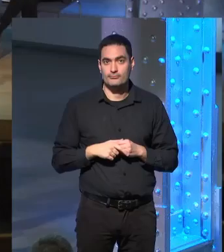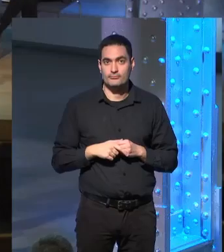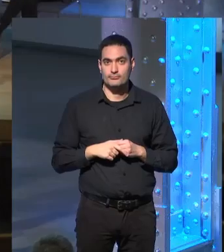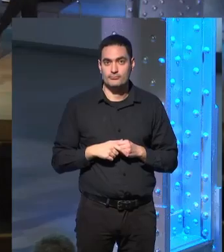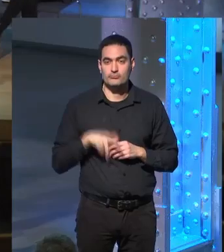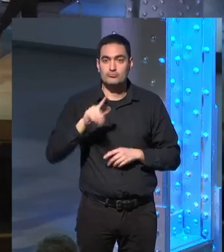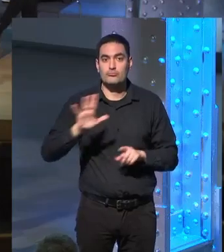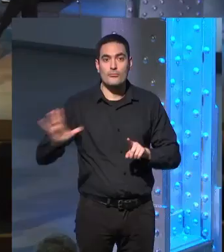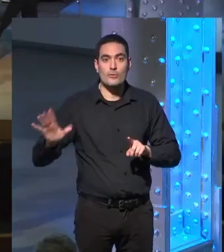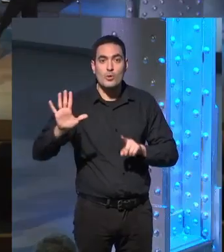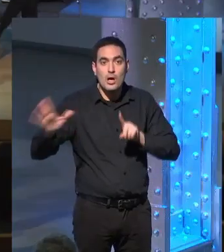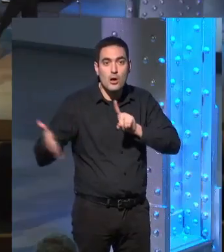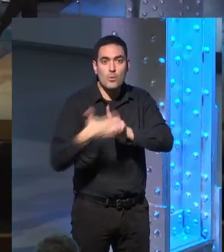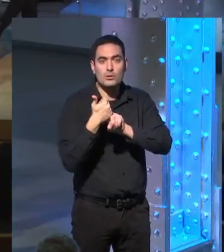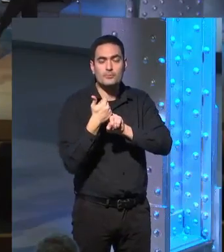os habéis encontrado,